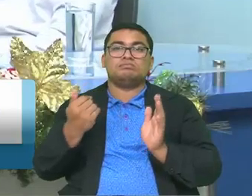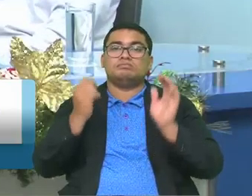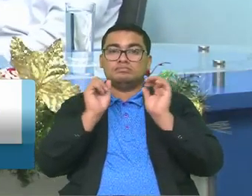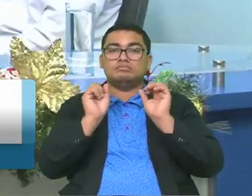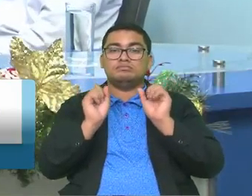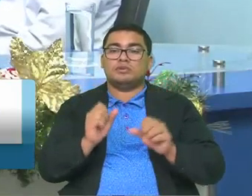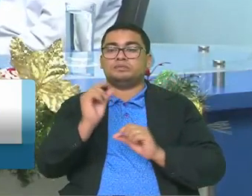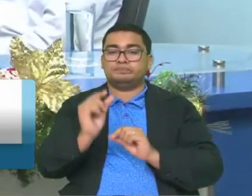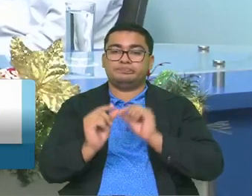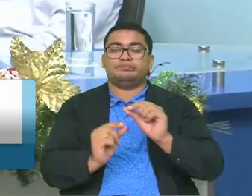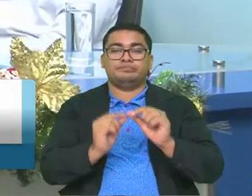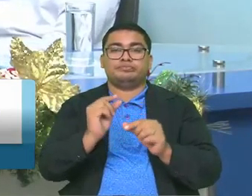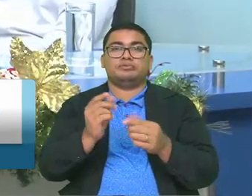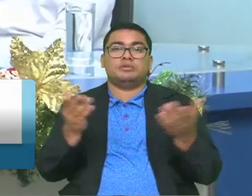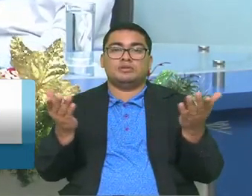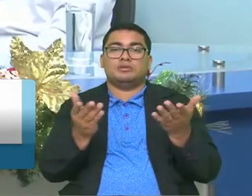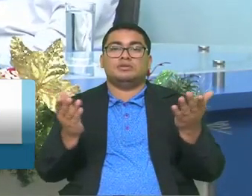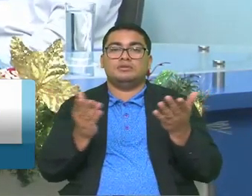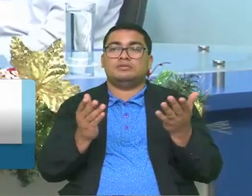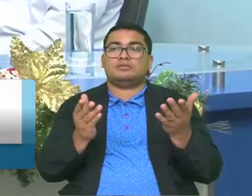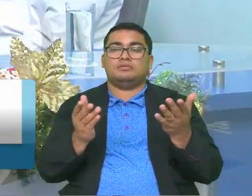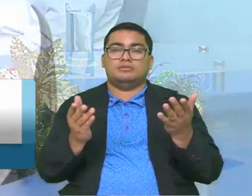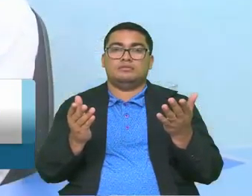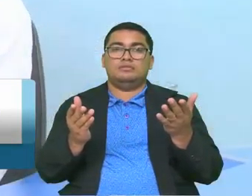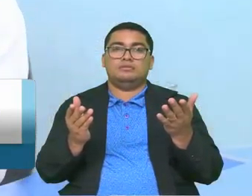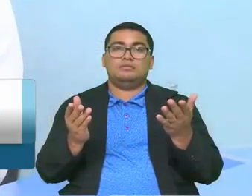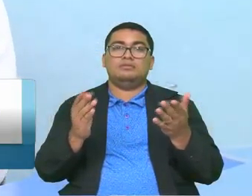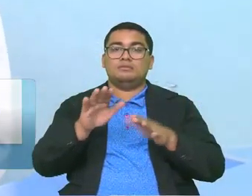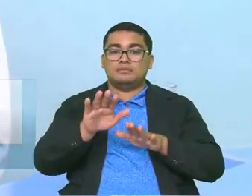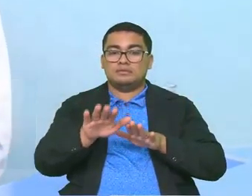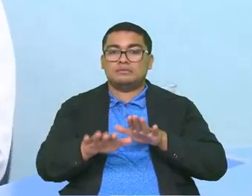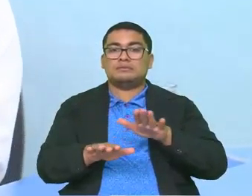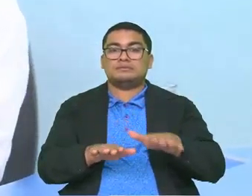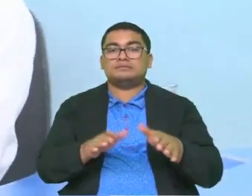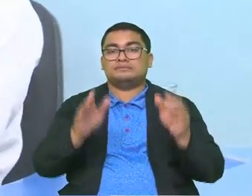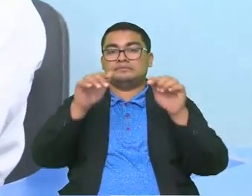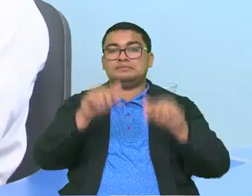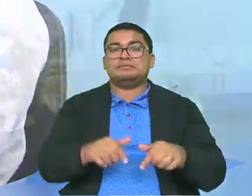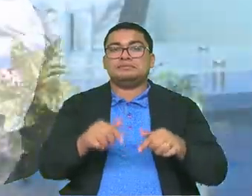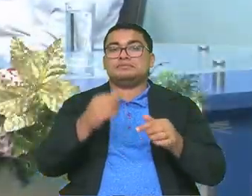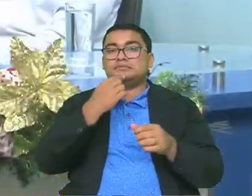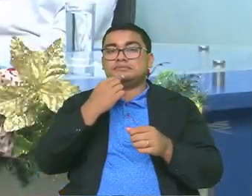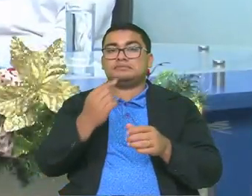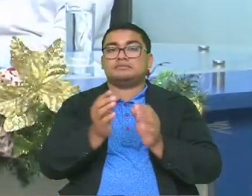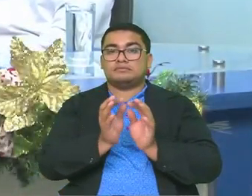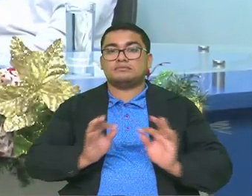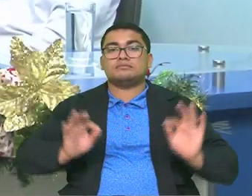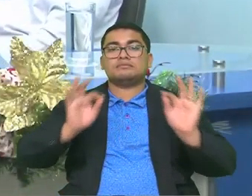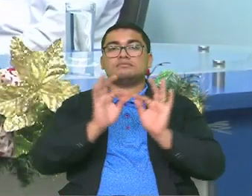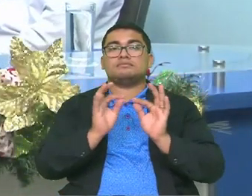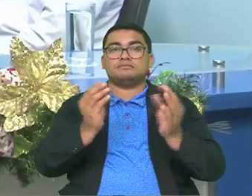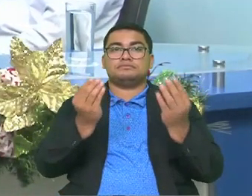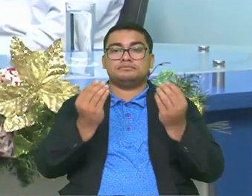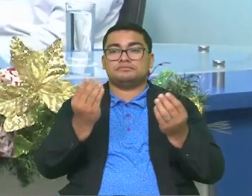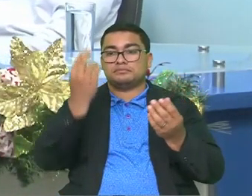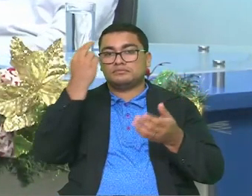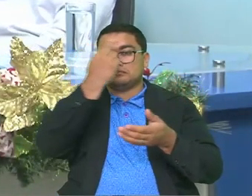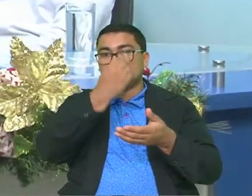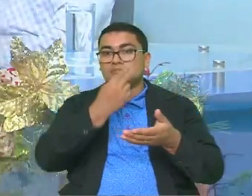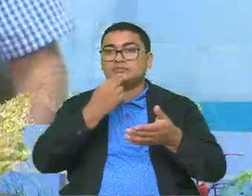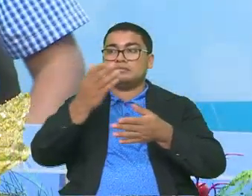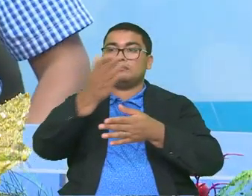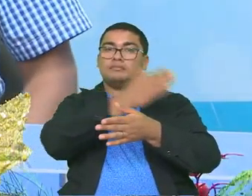a 1 mg/kg, 1 a 2 mg/kg al día por 10 días posteriores. Y el paciente generalmente va a empezar a